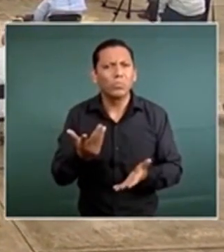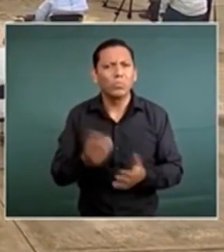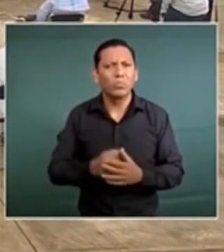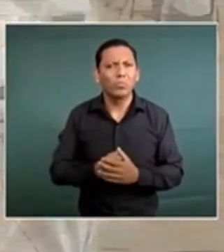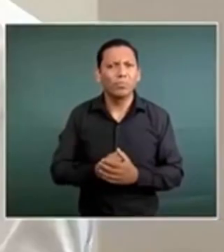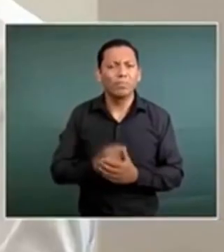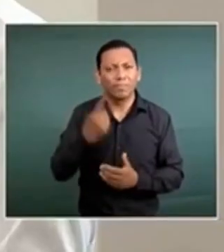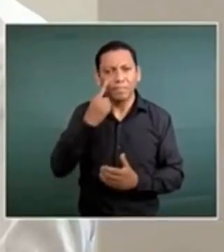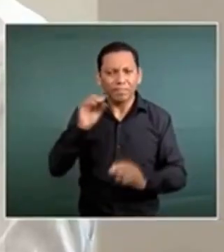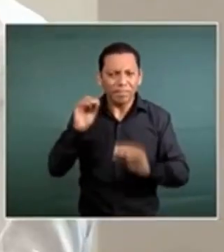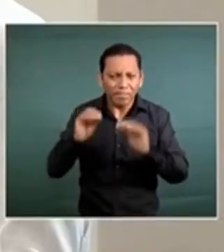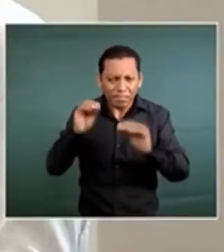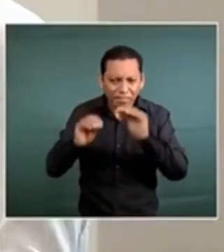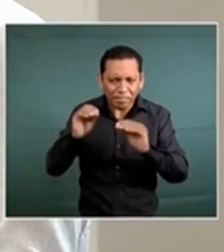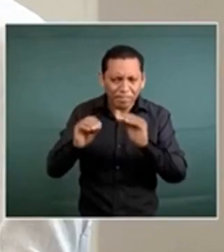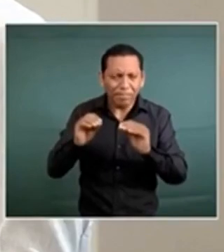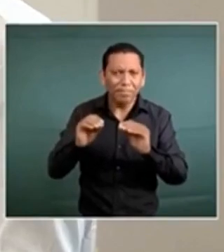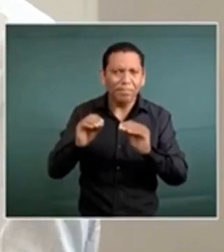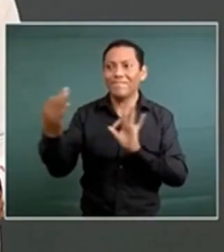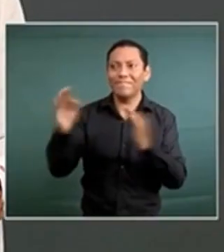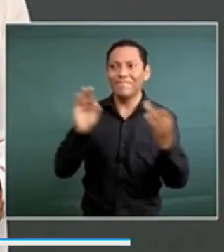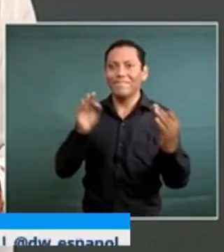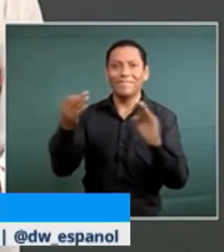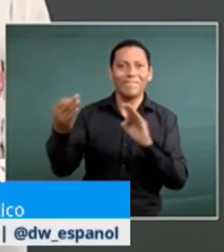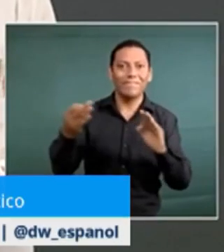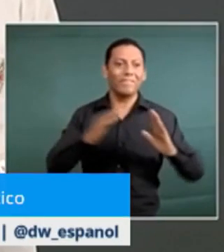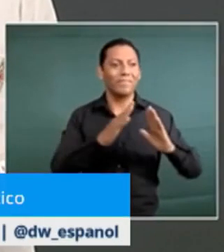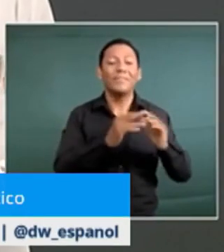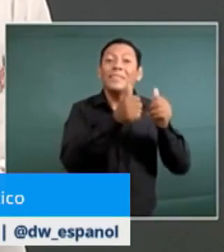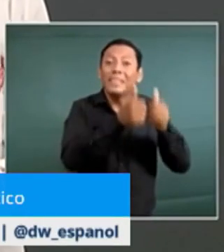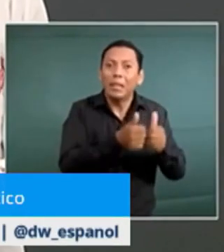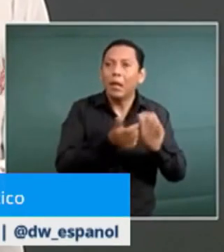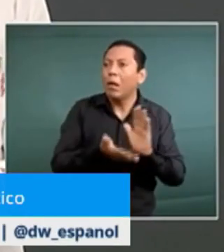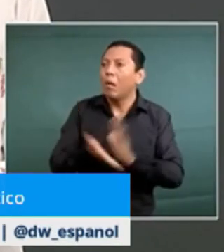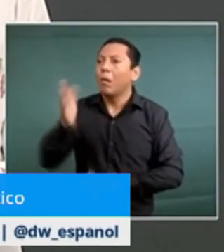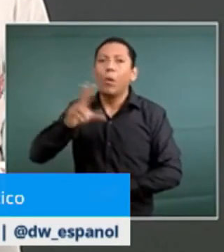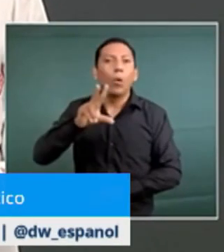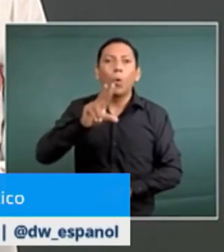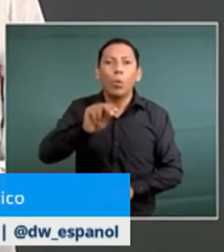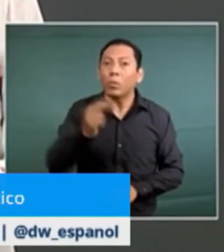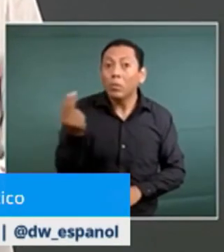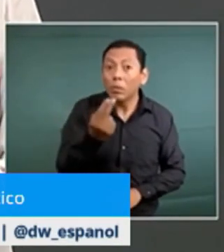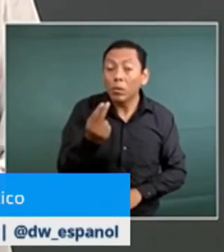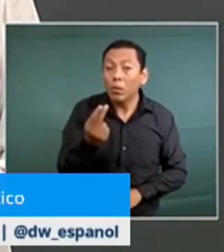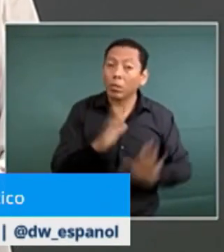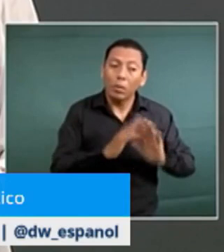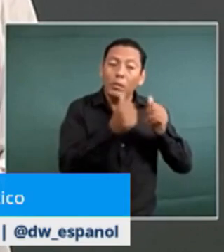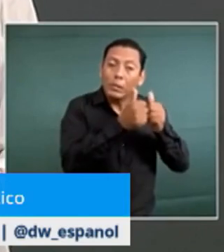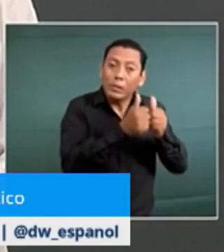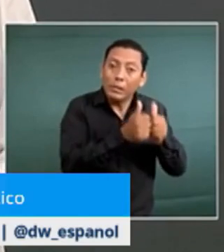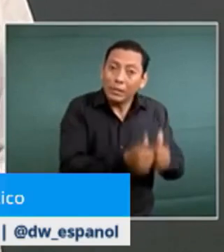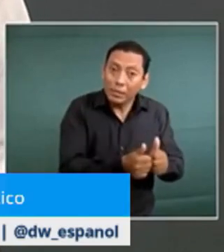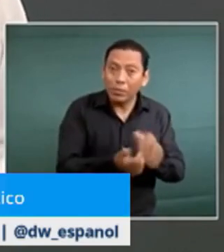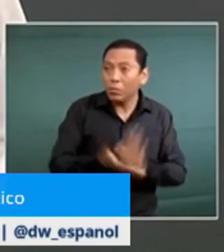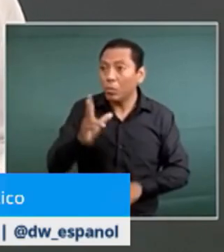fallecimientos no contabilizados anteriormente. El día de no salir de la casa, si no es para lo fundamental, para